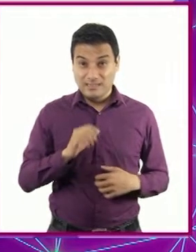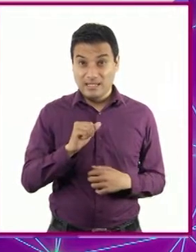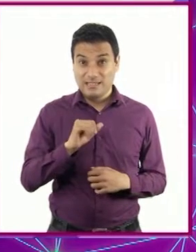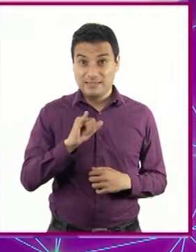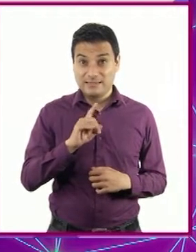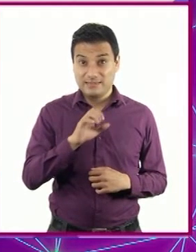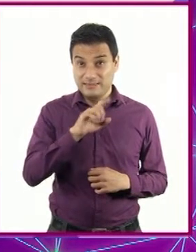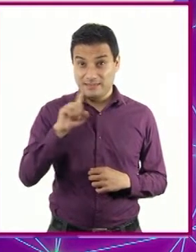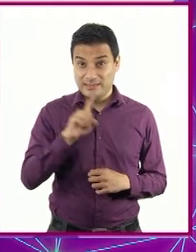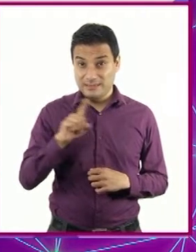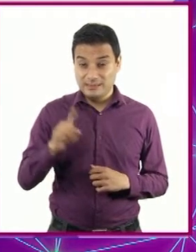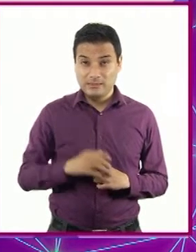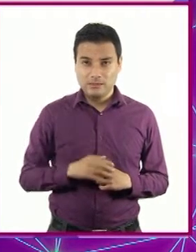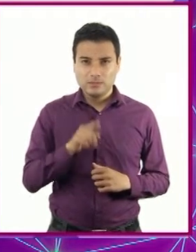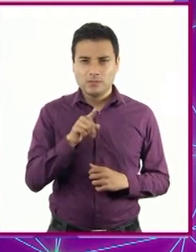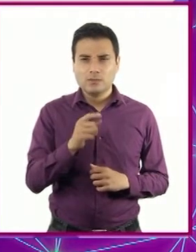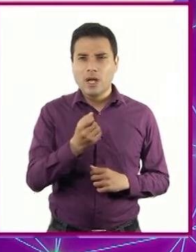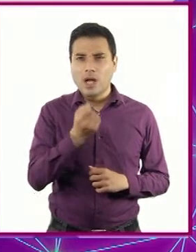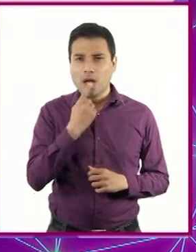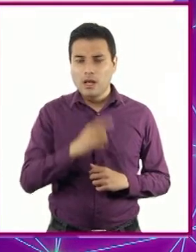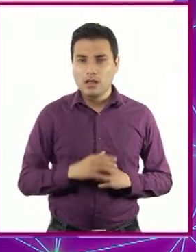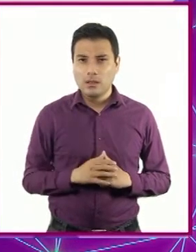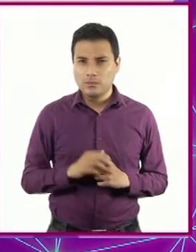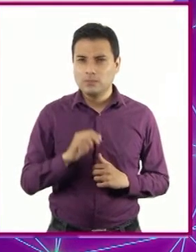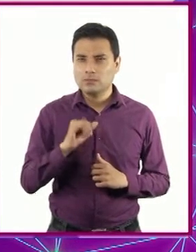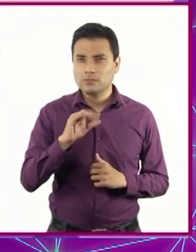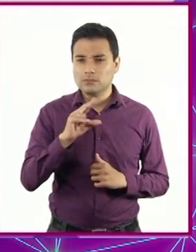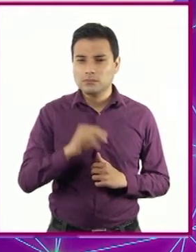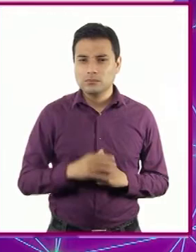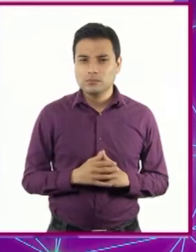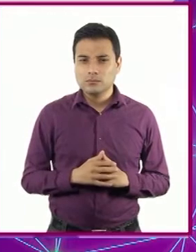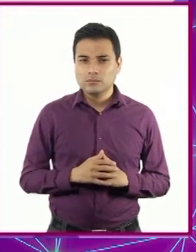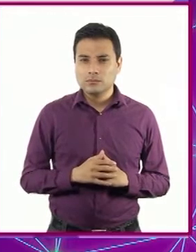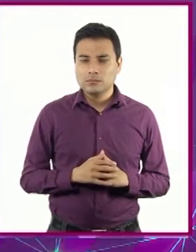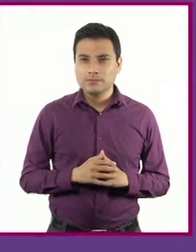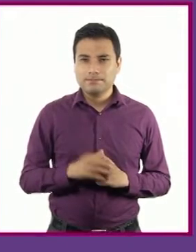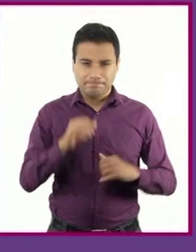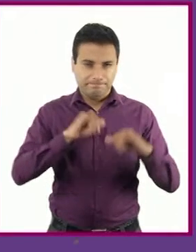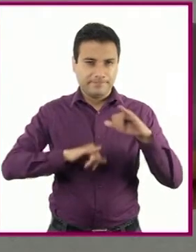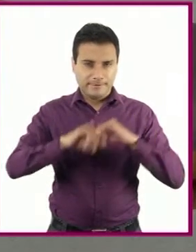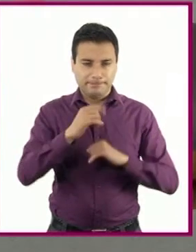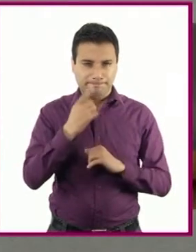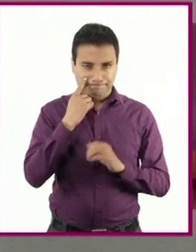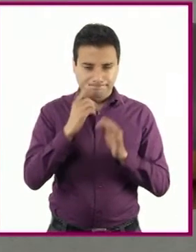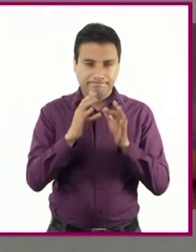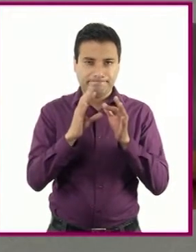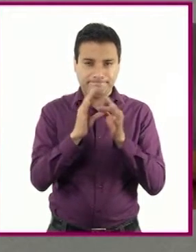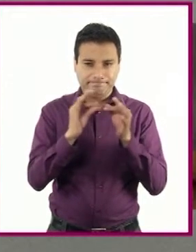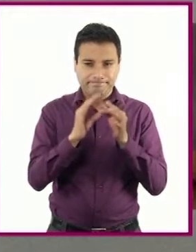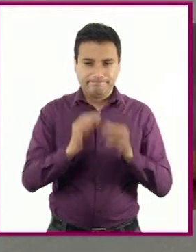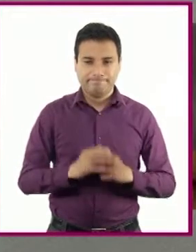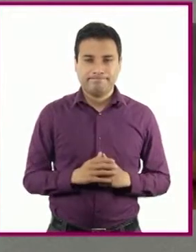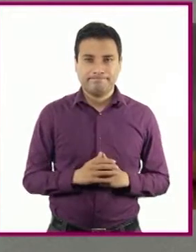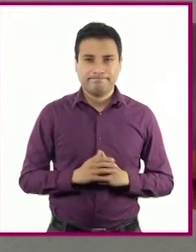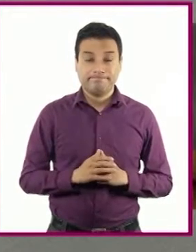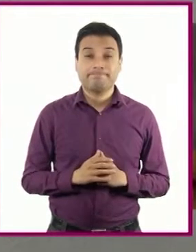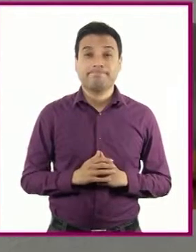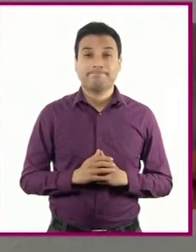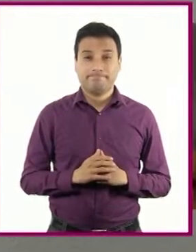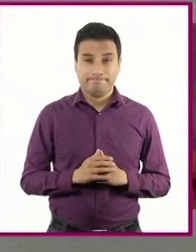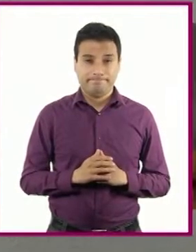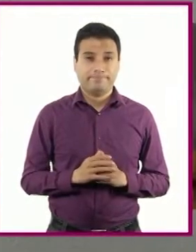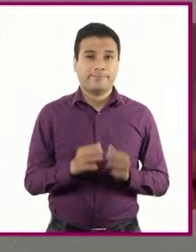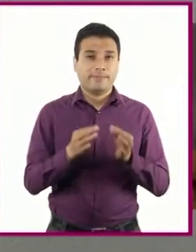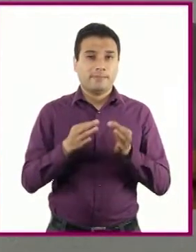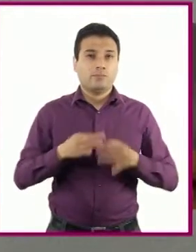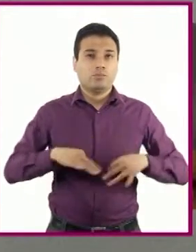a fármacos para contrarrestar la acidez? La química tiene algo que decir al respecto. Es correcto. Es importante analizar